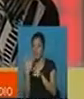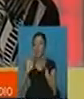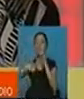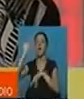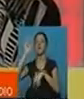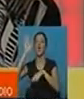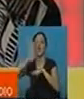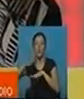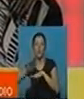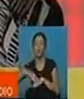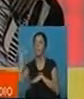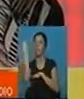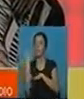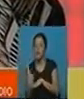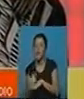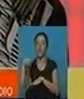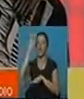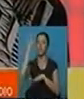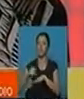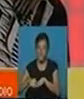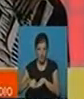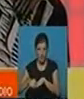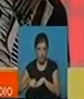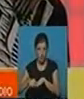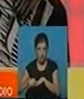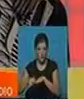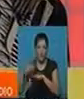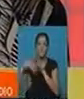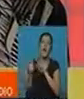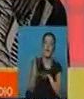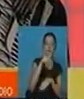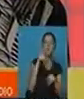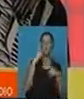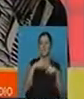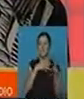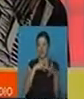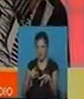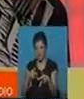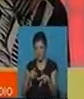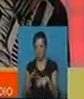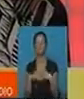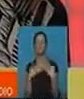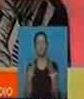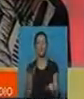relámpagos y tornados, hubo 56, que por actos de terror. Entonces, este es un acto de terror